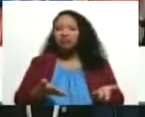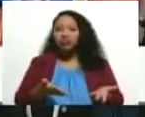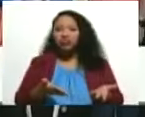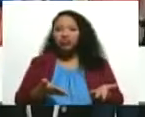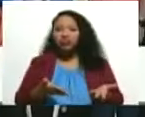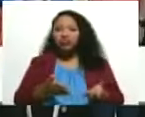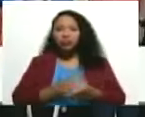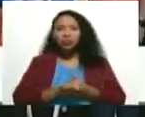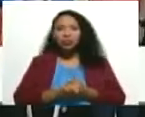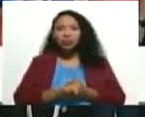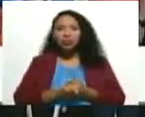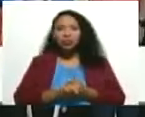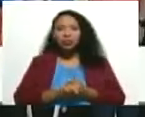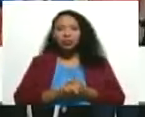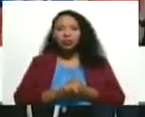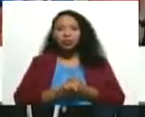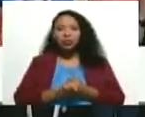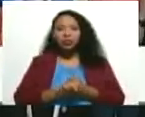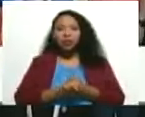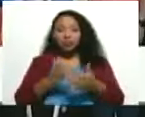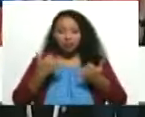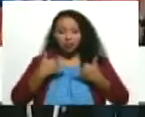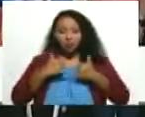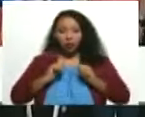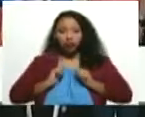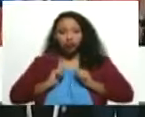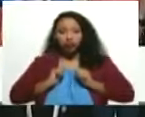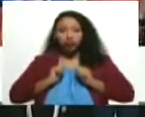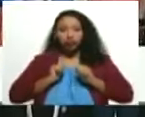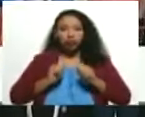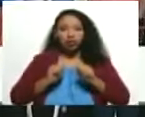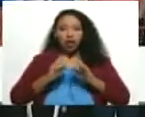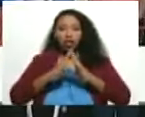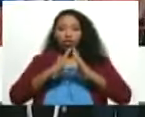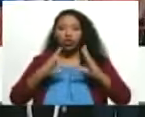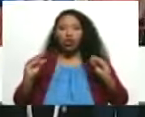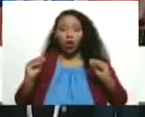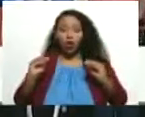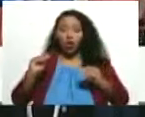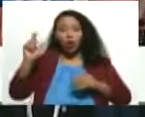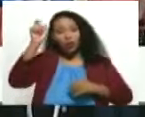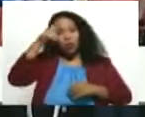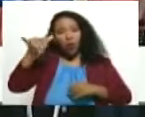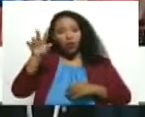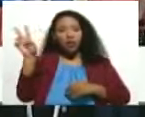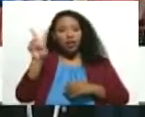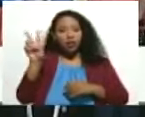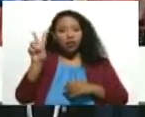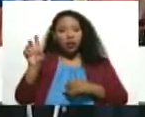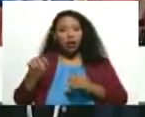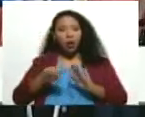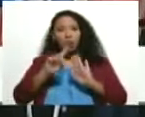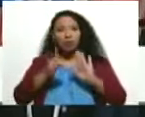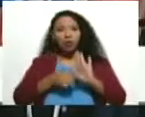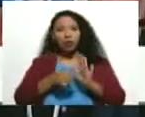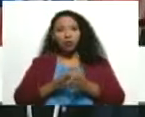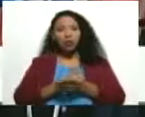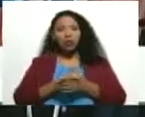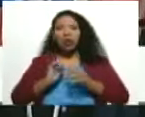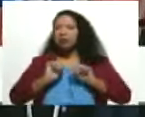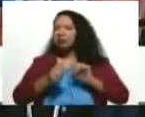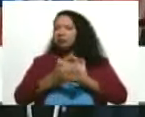una iniciativa que nos implica a todas las venezolanas y a todos los venezolanos. Una